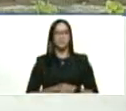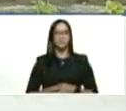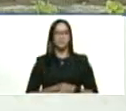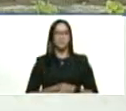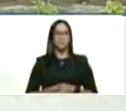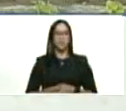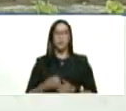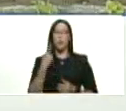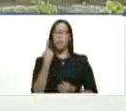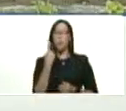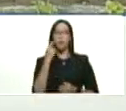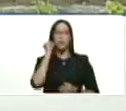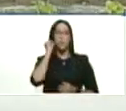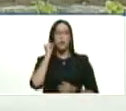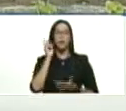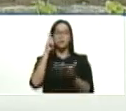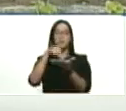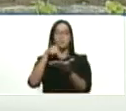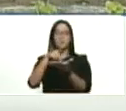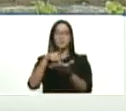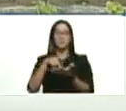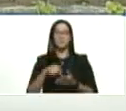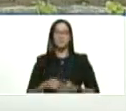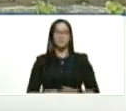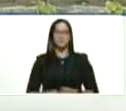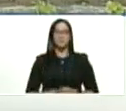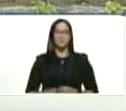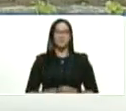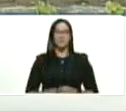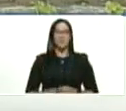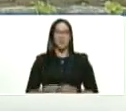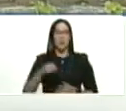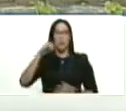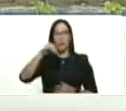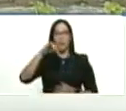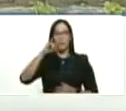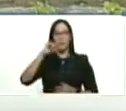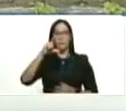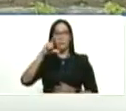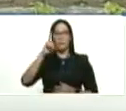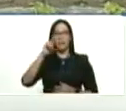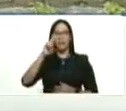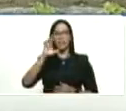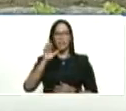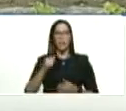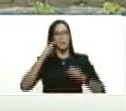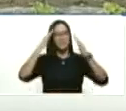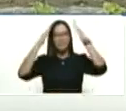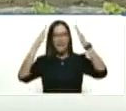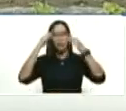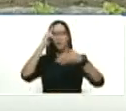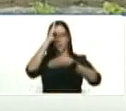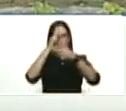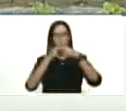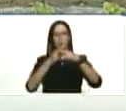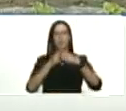Una de ellas estaba ahí presente, Mirlen Rodríguez, mi saludo y mi homenaje a estas 7